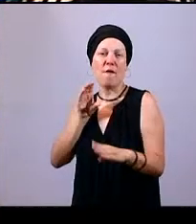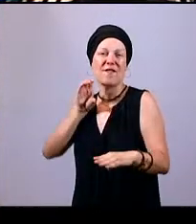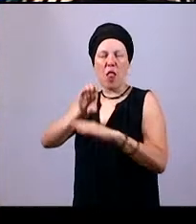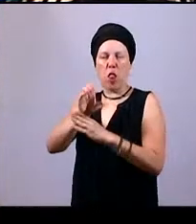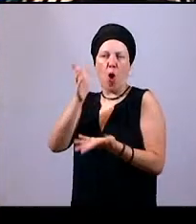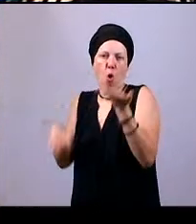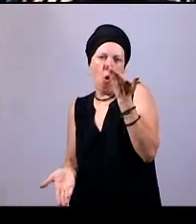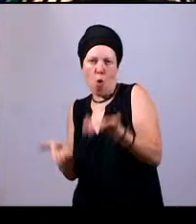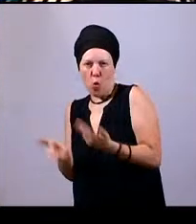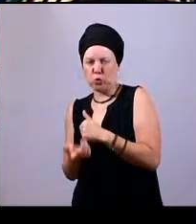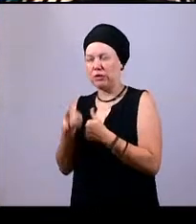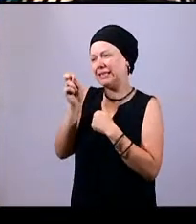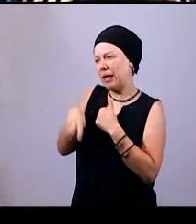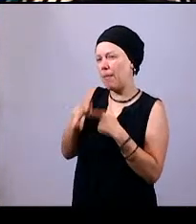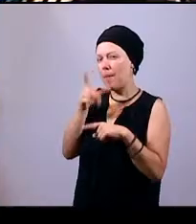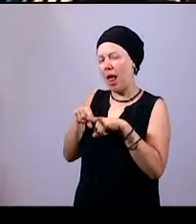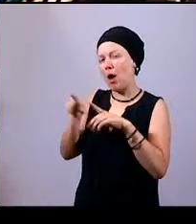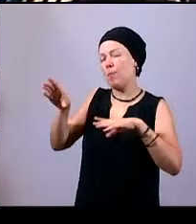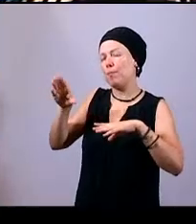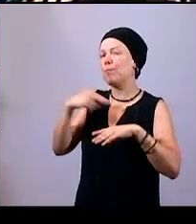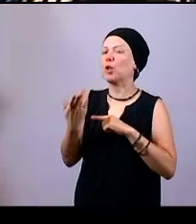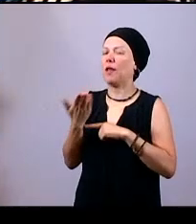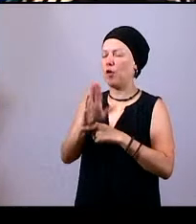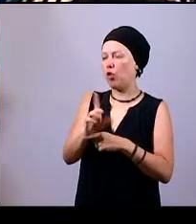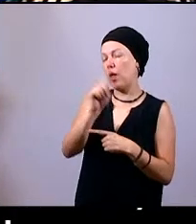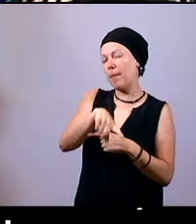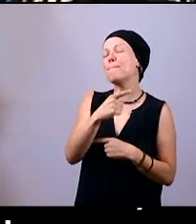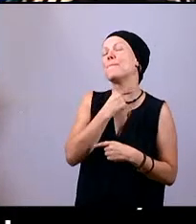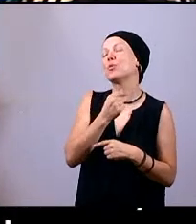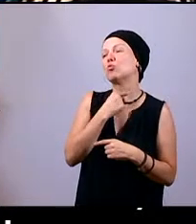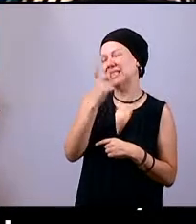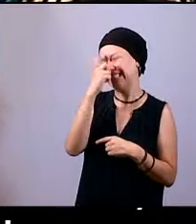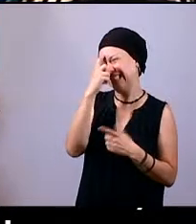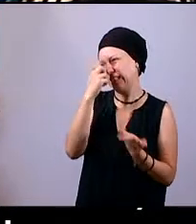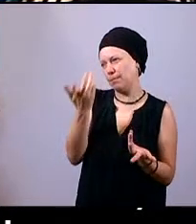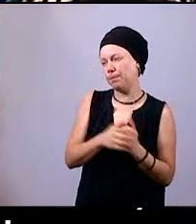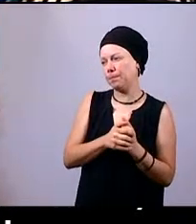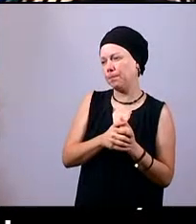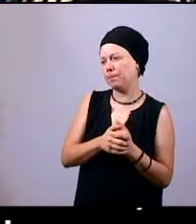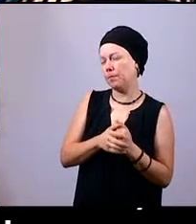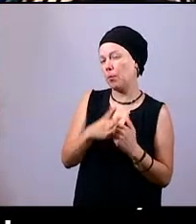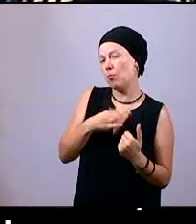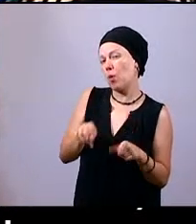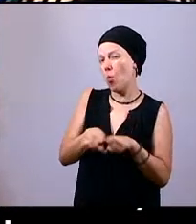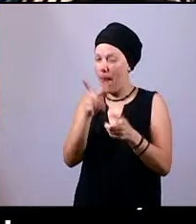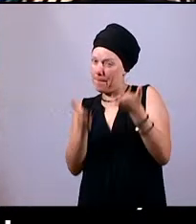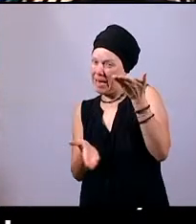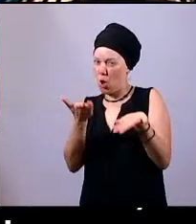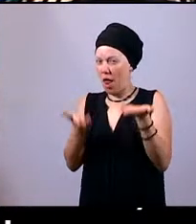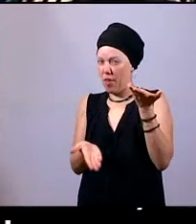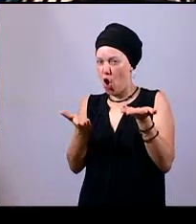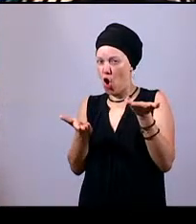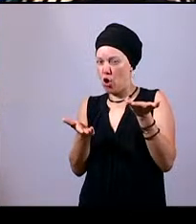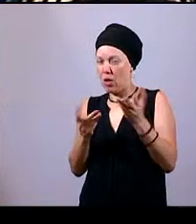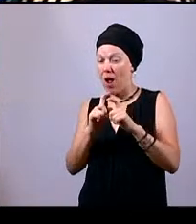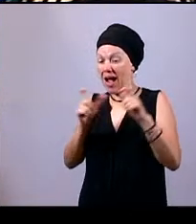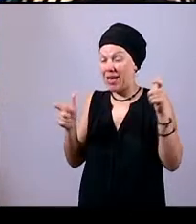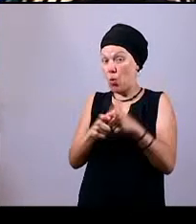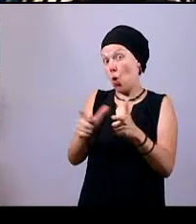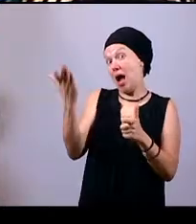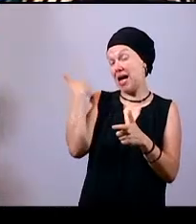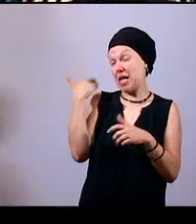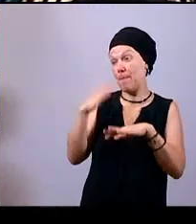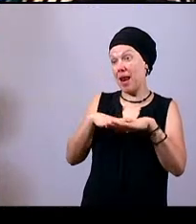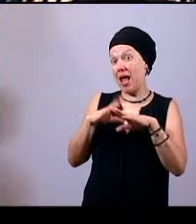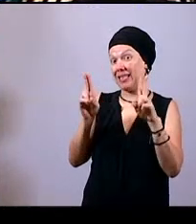por un lado, y también para la consejera portavoz, me gustaría que nos hiciera, a ser posible, una valoración de esa reunión que hubo ayer para